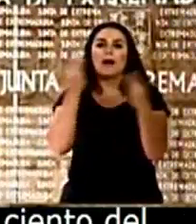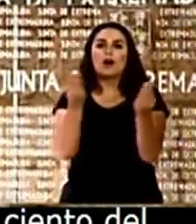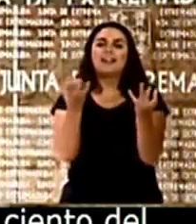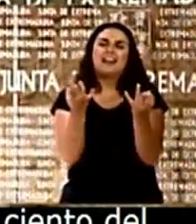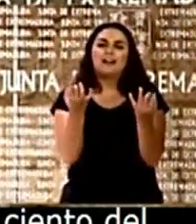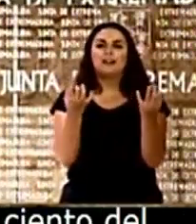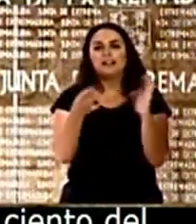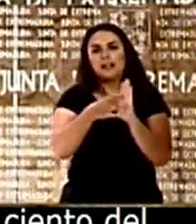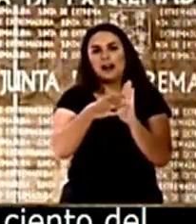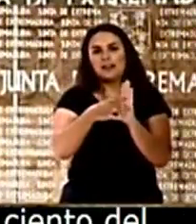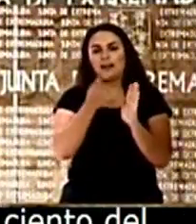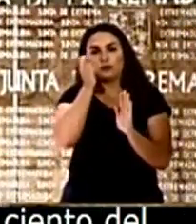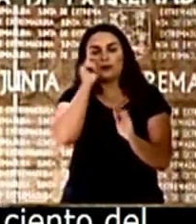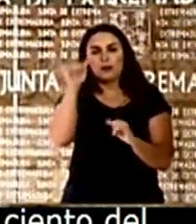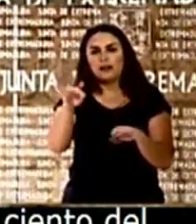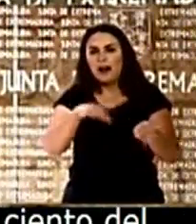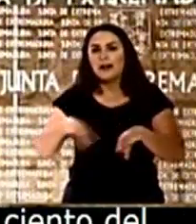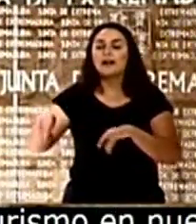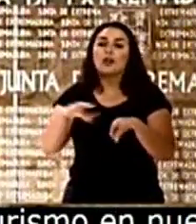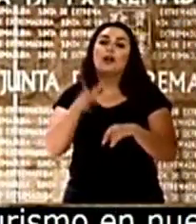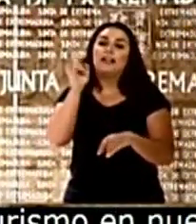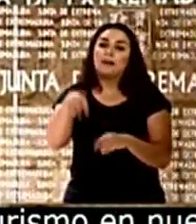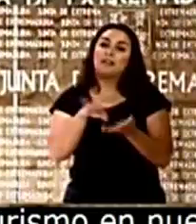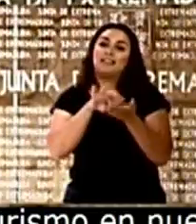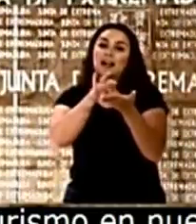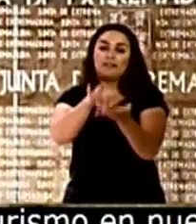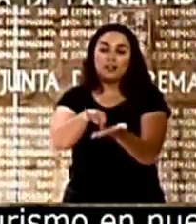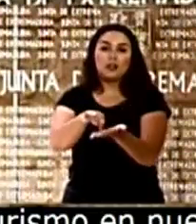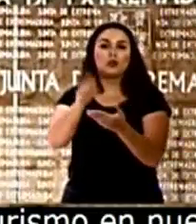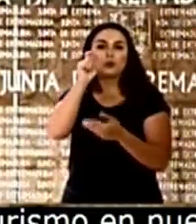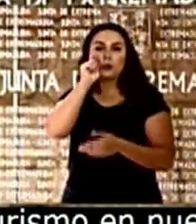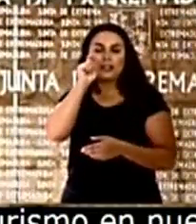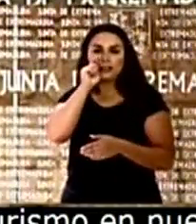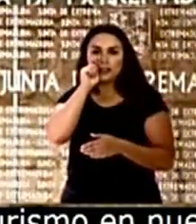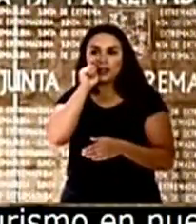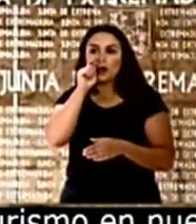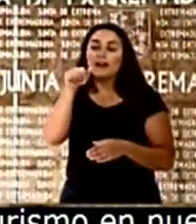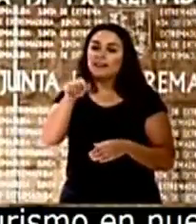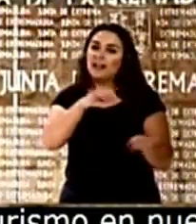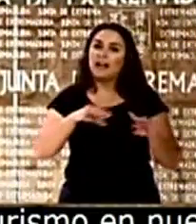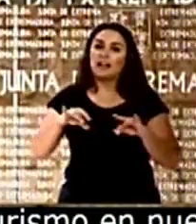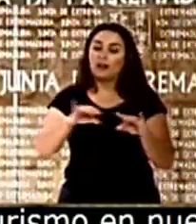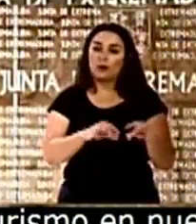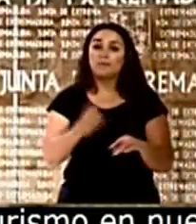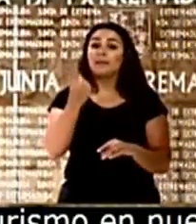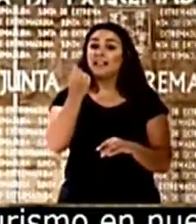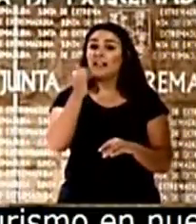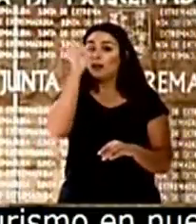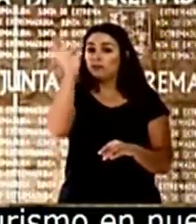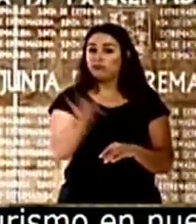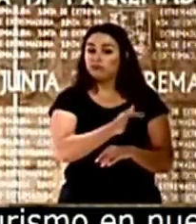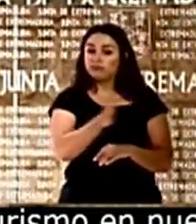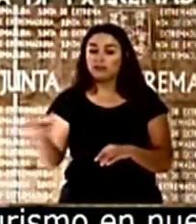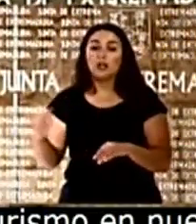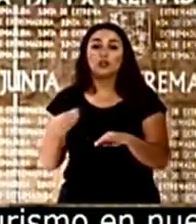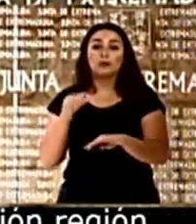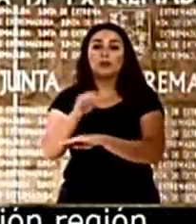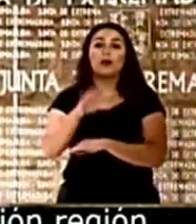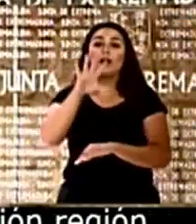del turismo en nuestra región y de los servicios turísticos de nuestra región. La cuantía de la subvención será